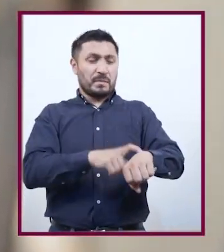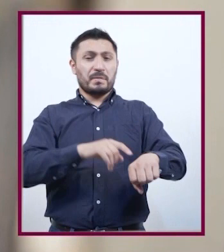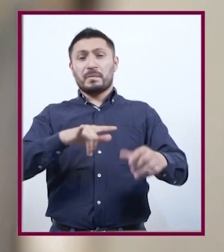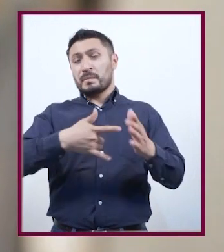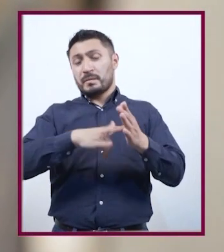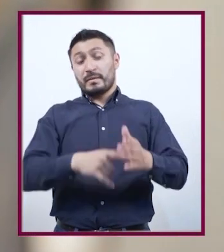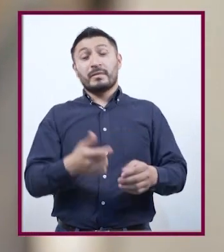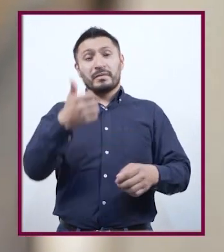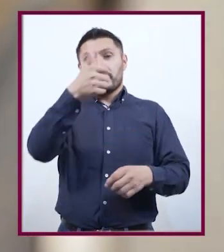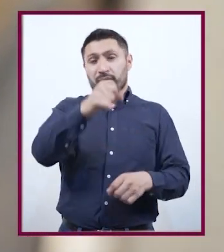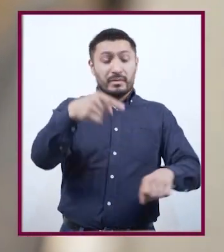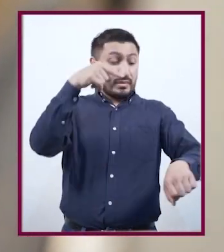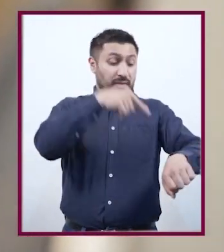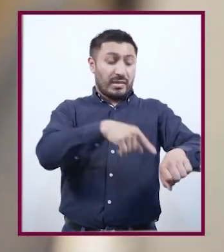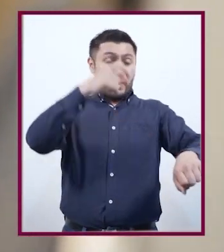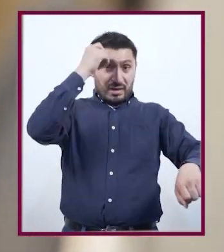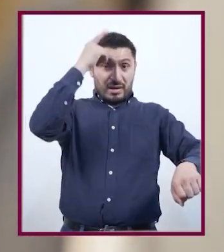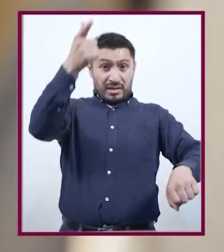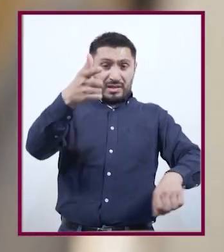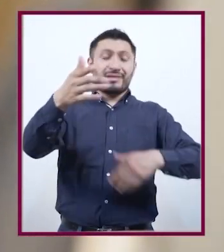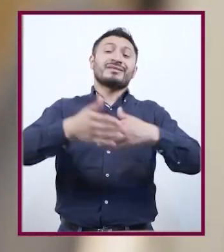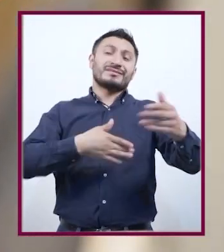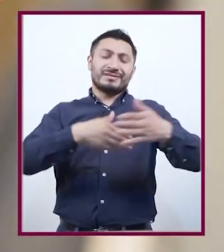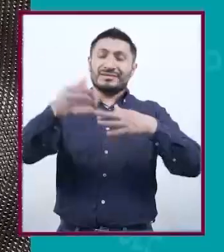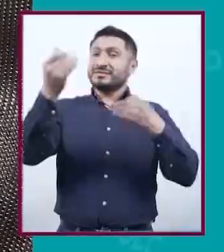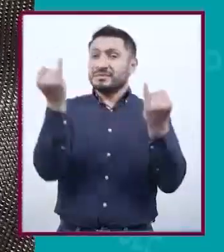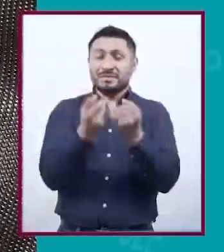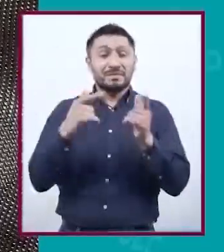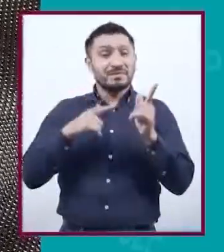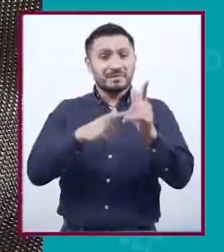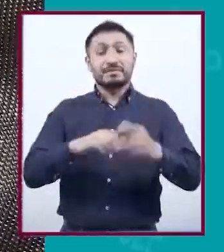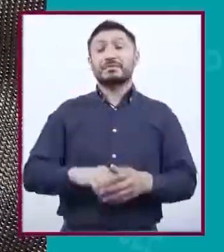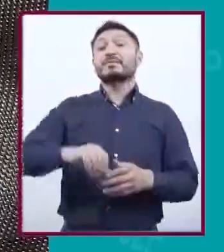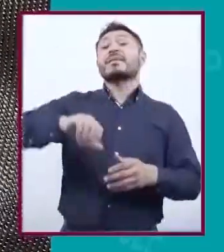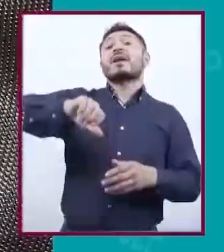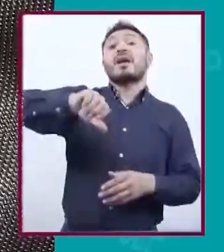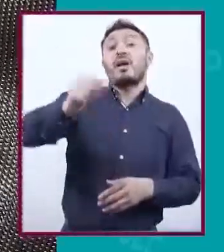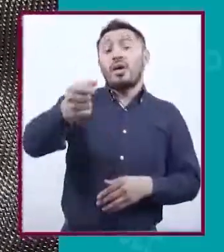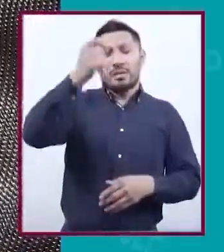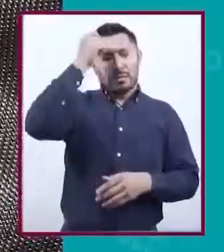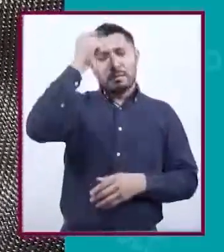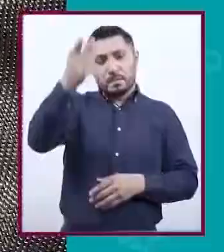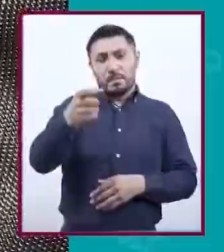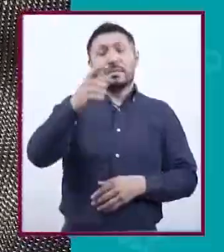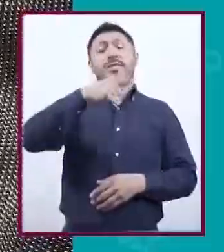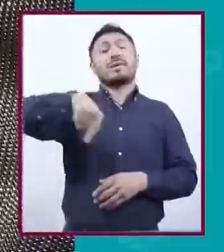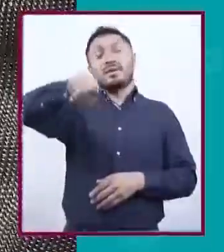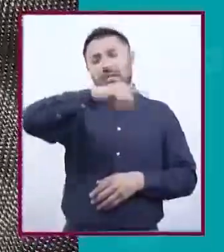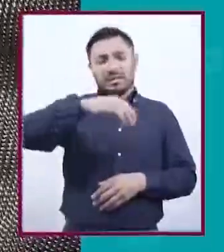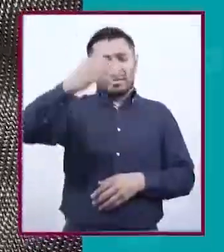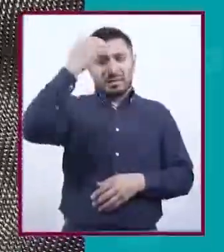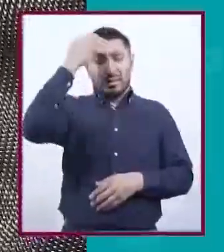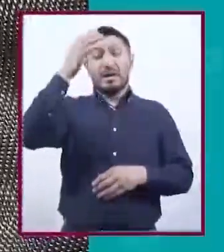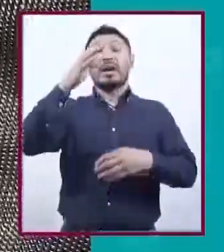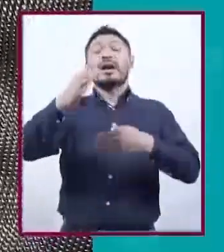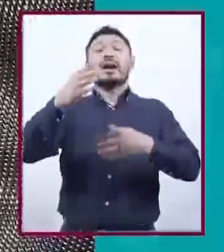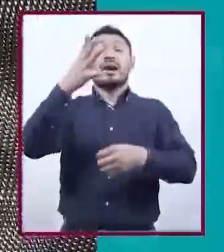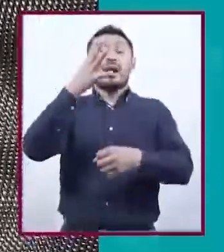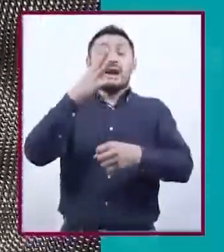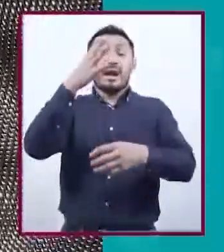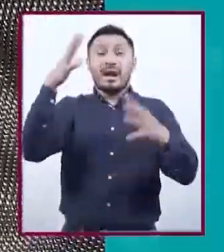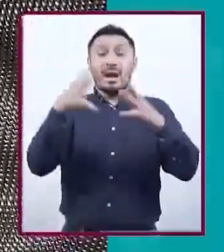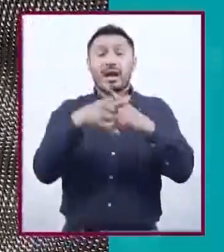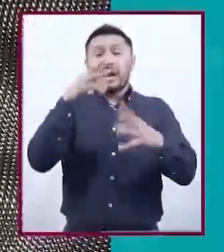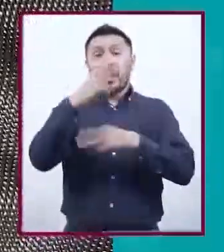Fue así como este invento pasó a formar parte de nuestra vida. Por cierto, otro invento que se dio a conocer en la Primera Guerra Mundial